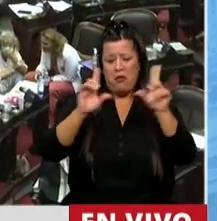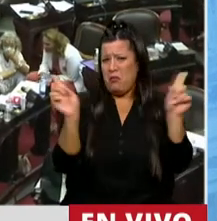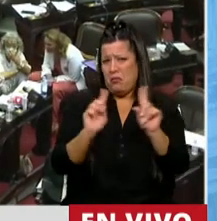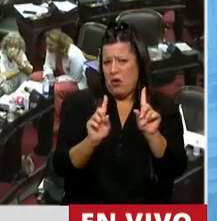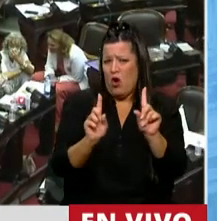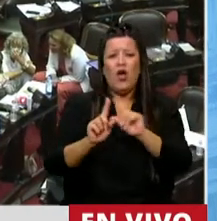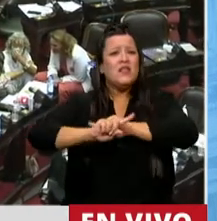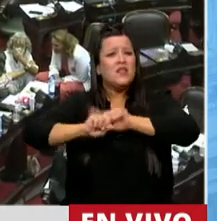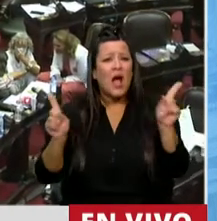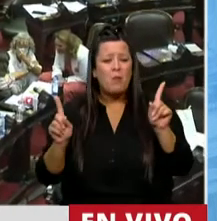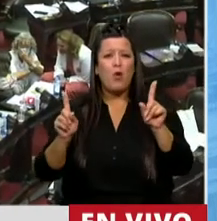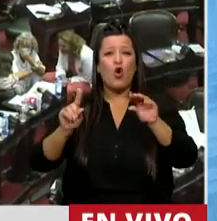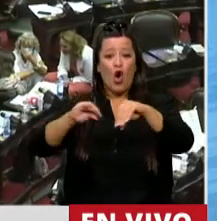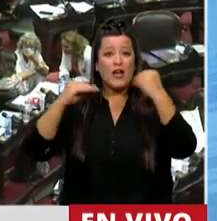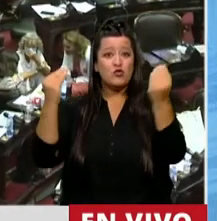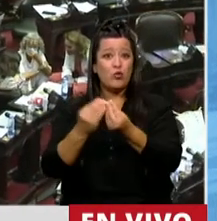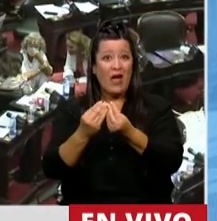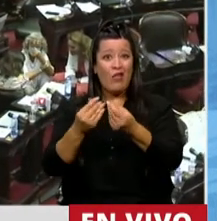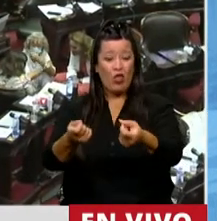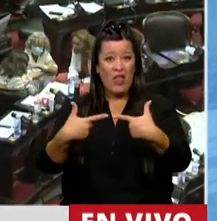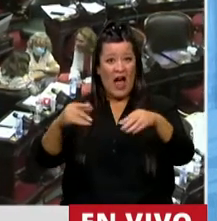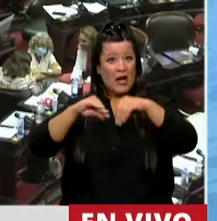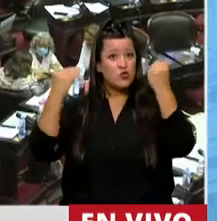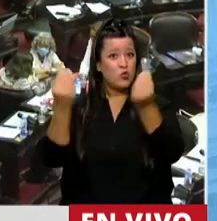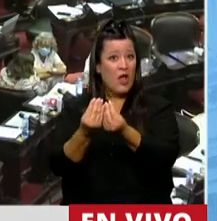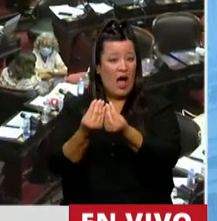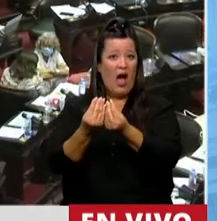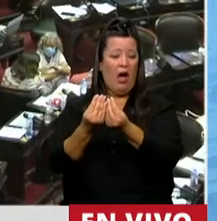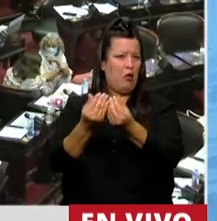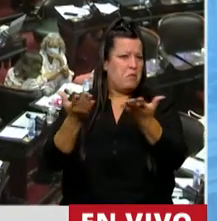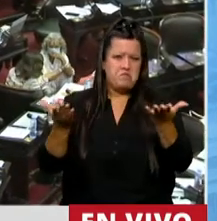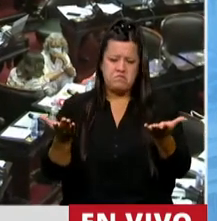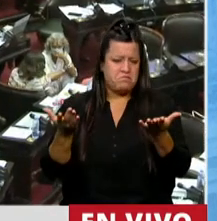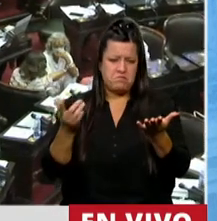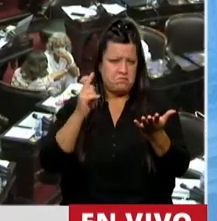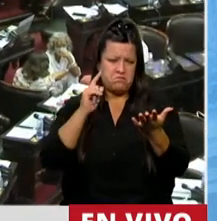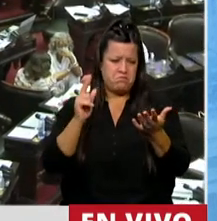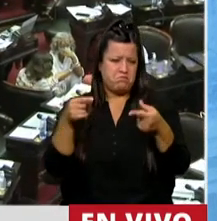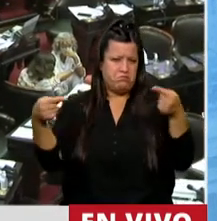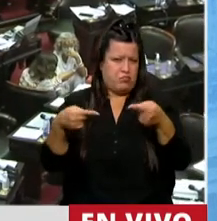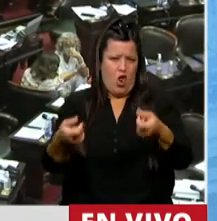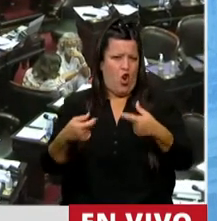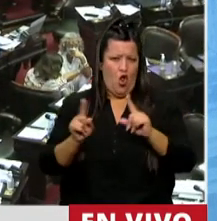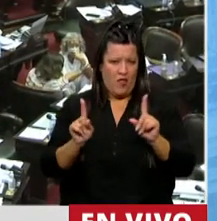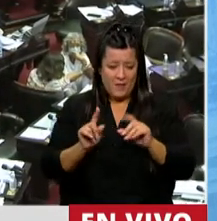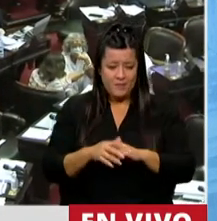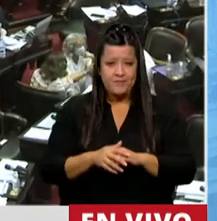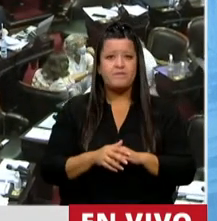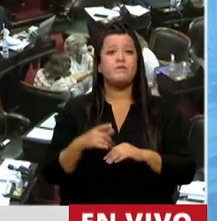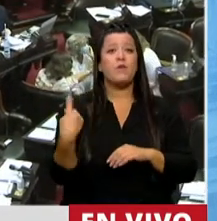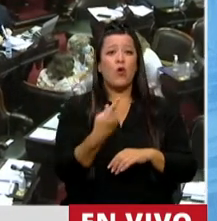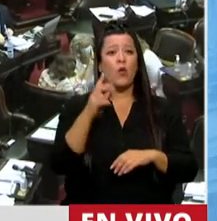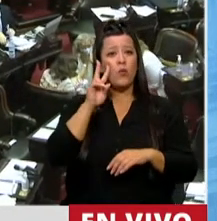menos aún los resultados de la política de endeudamiento o de deuda pública. Veamos